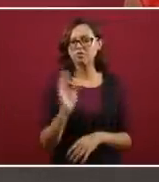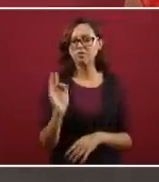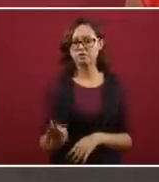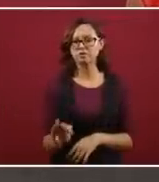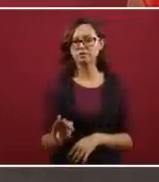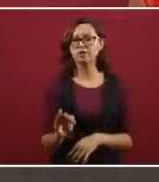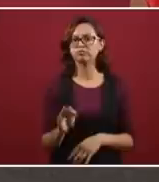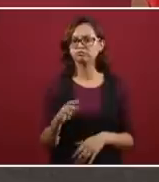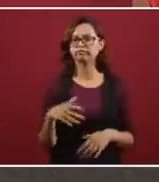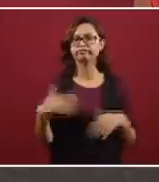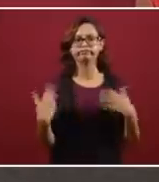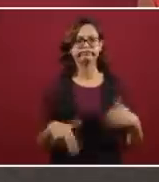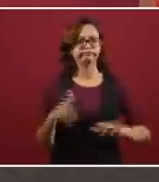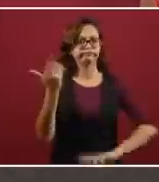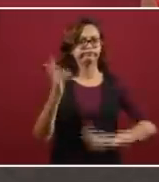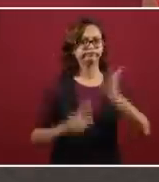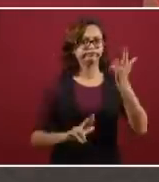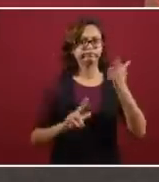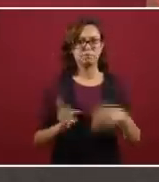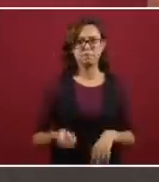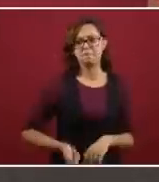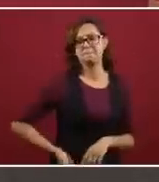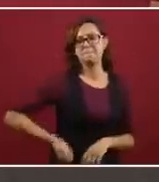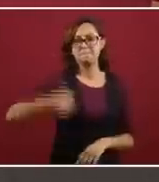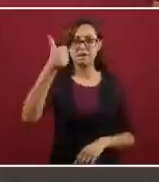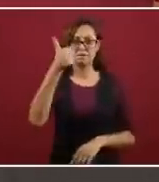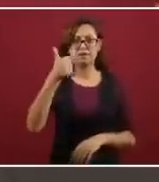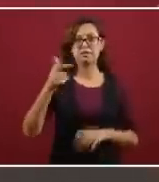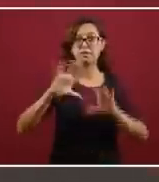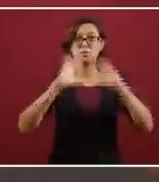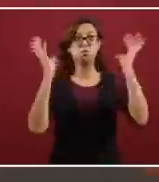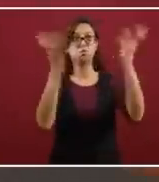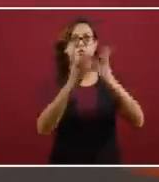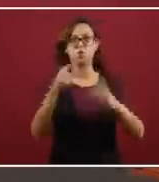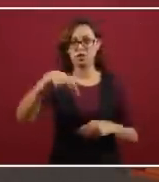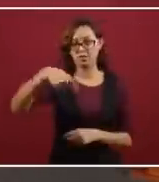una revolución fundamental, la primera revolución social del mundo,